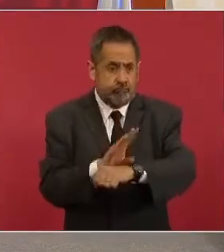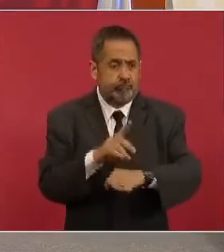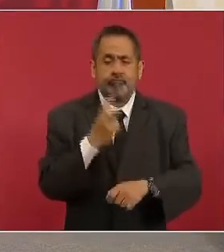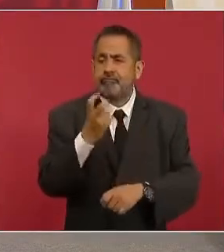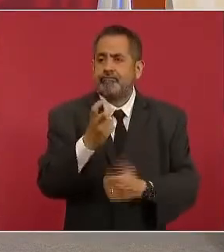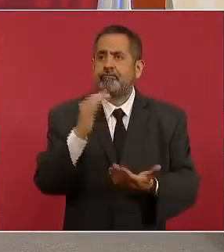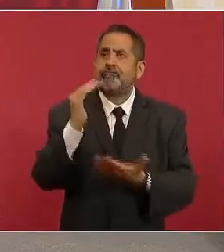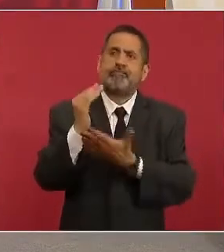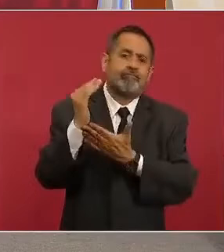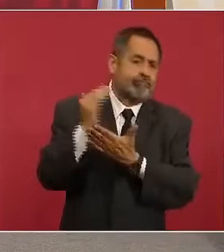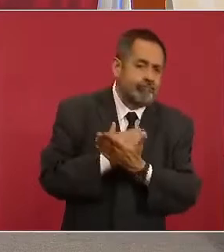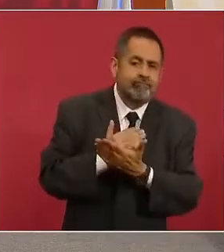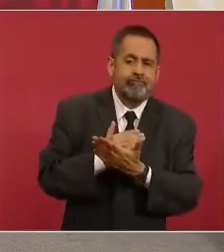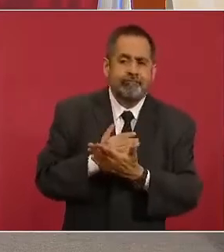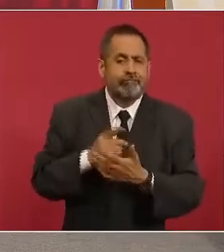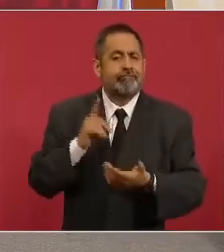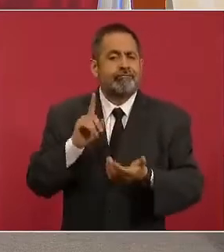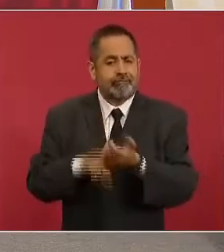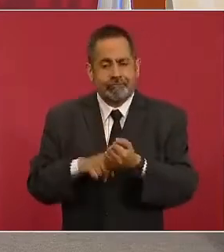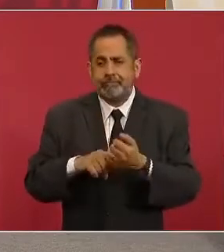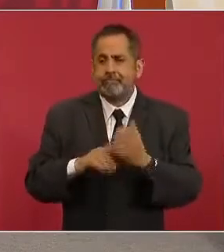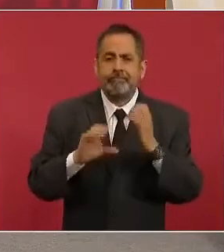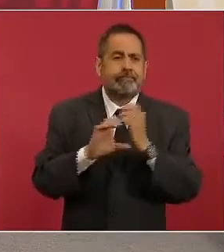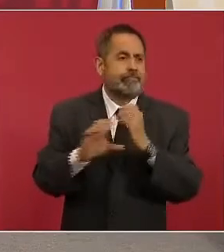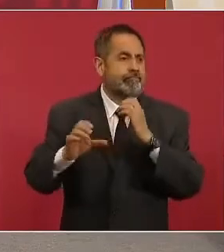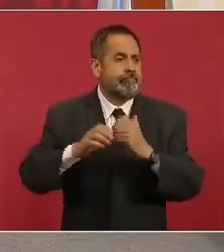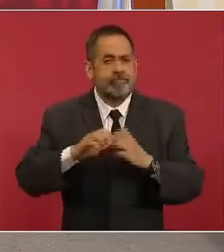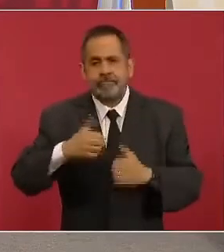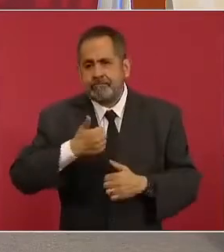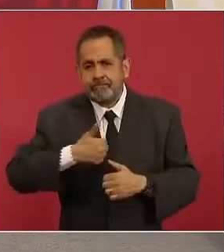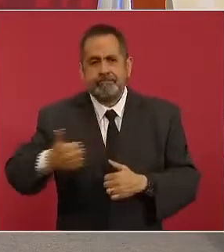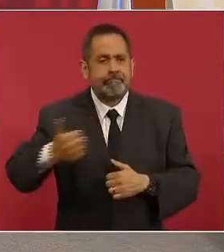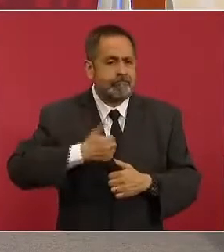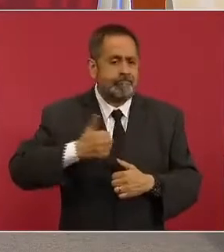mayor contaminante que es el transporte.